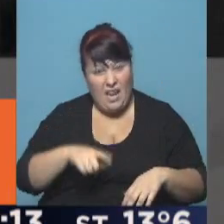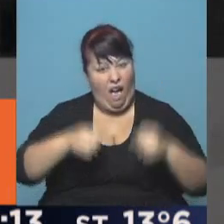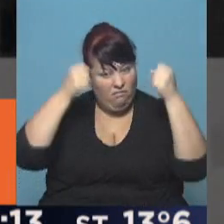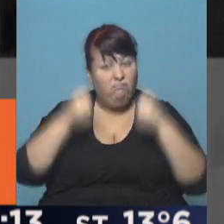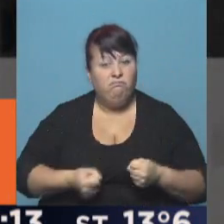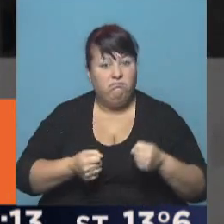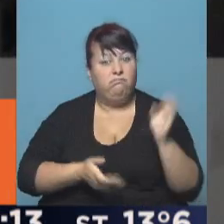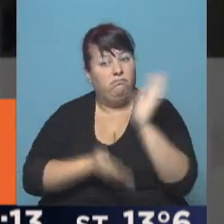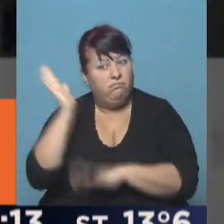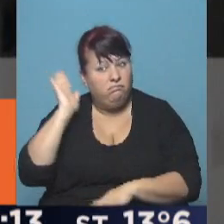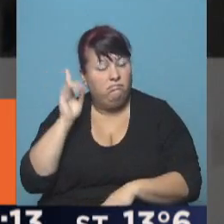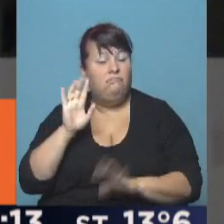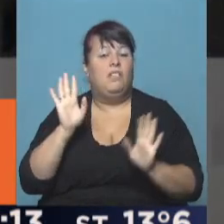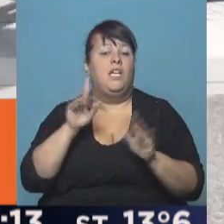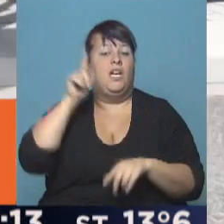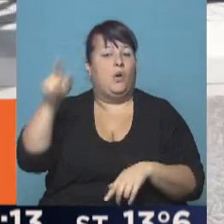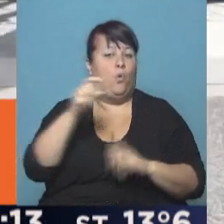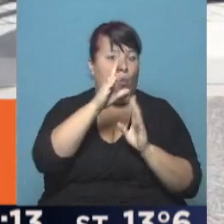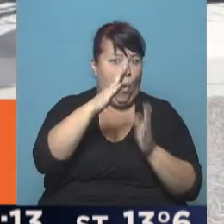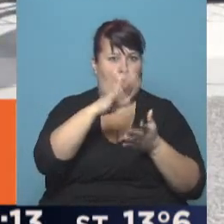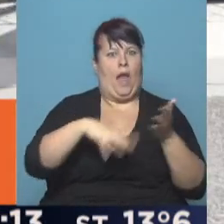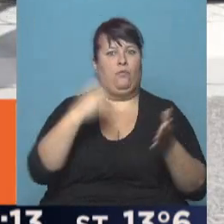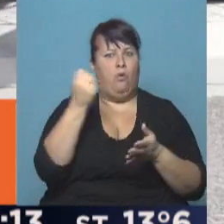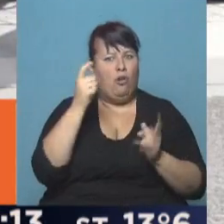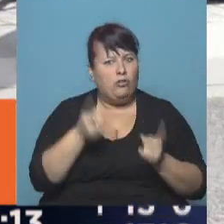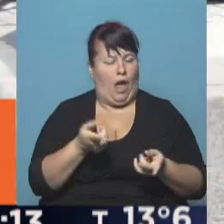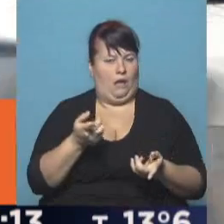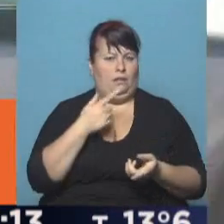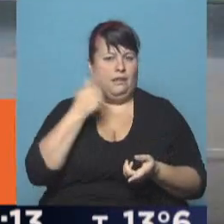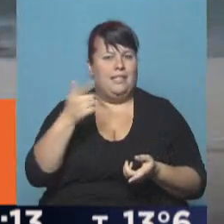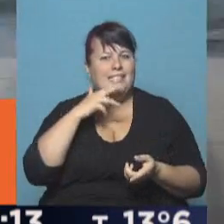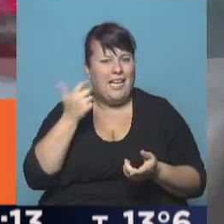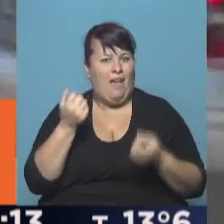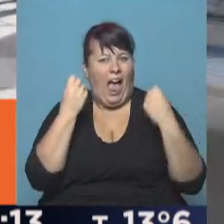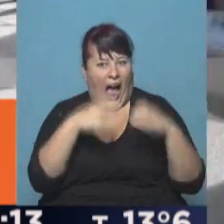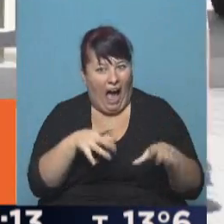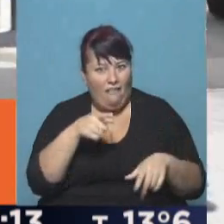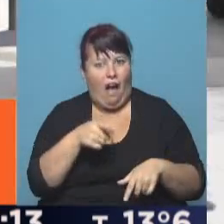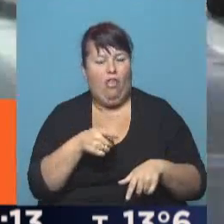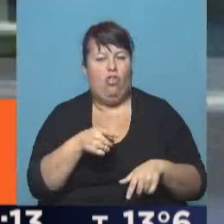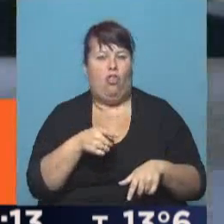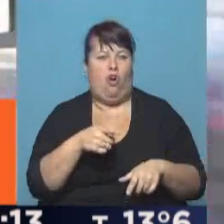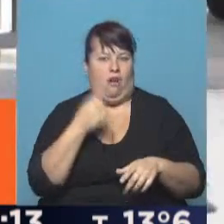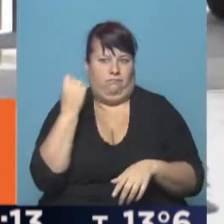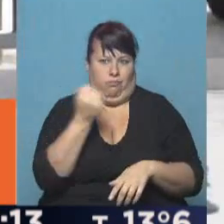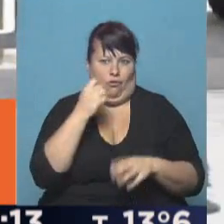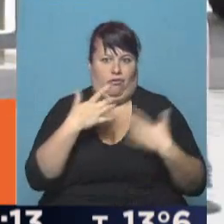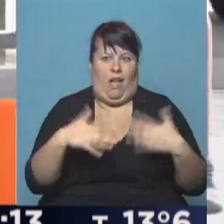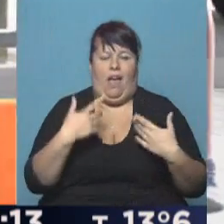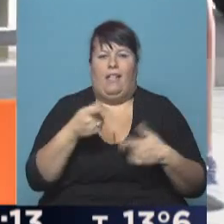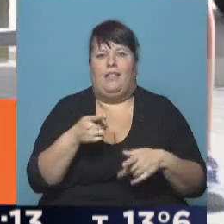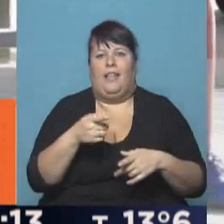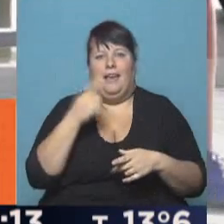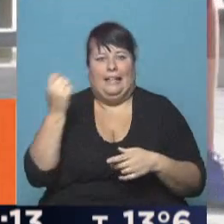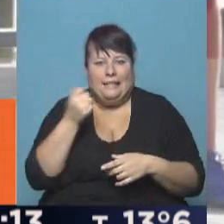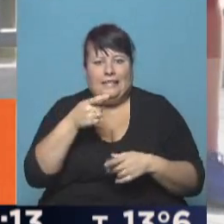la decisión, el paso al costado de irse de un club como el Barcelona? Como decía Silvia, dejar la gloria,